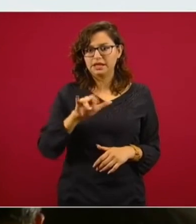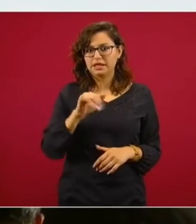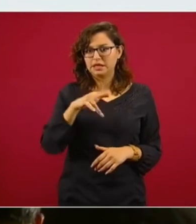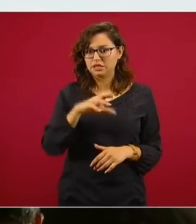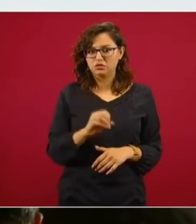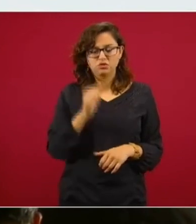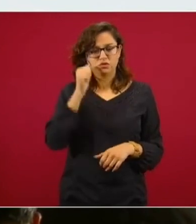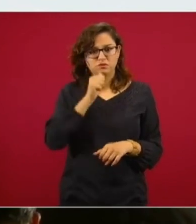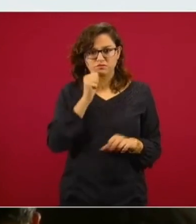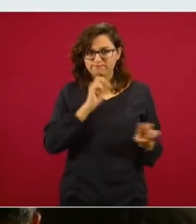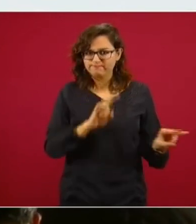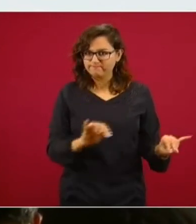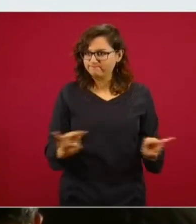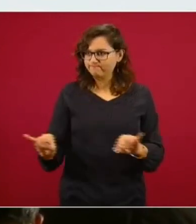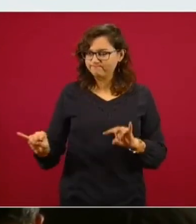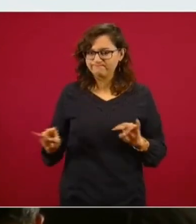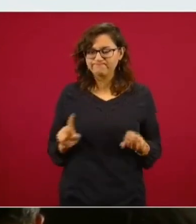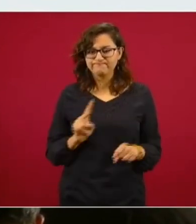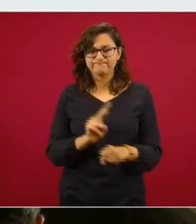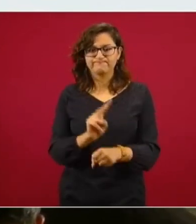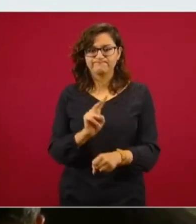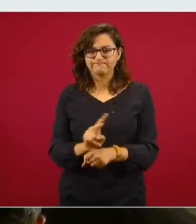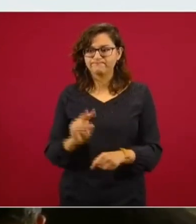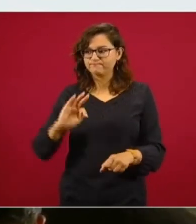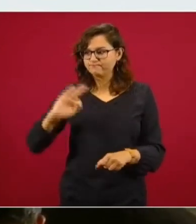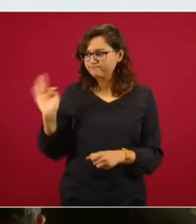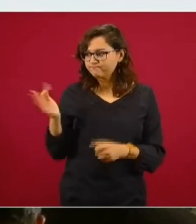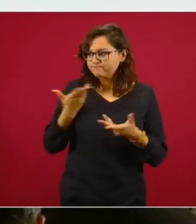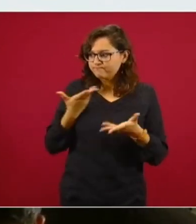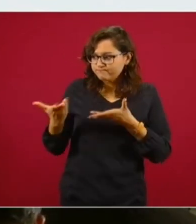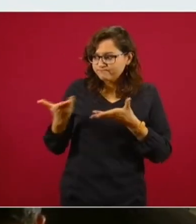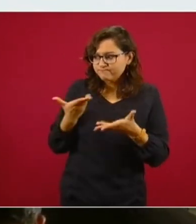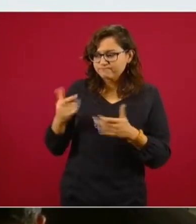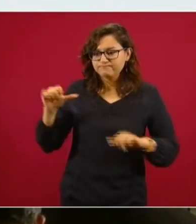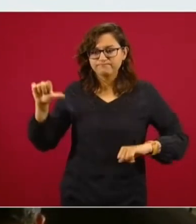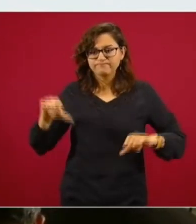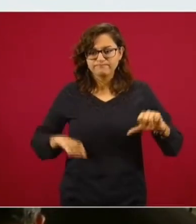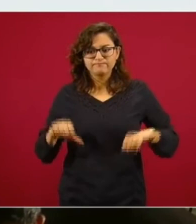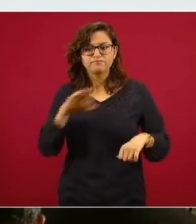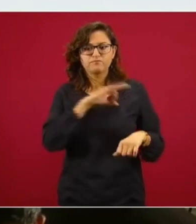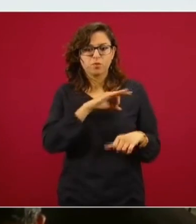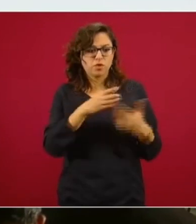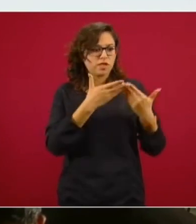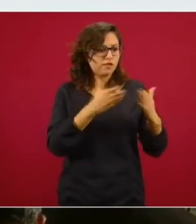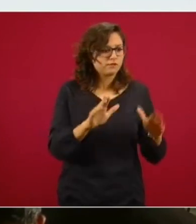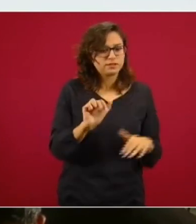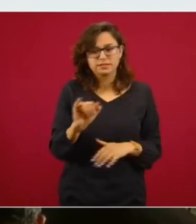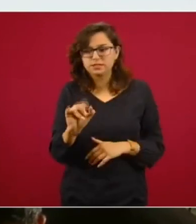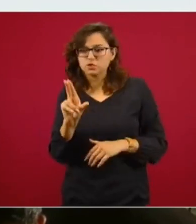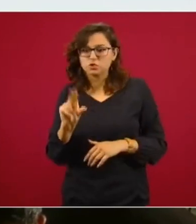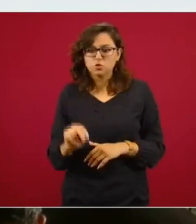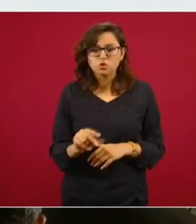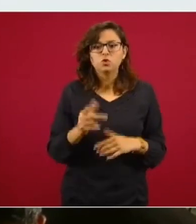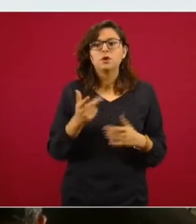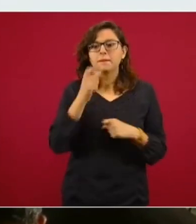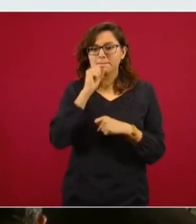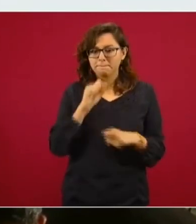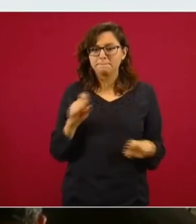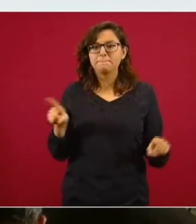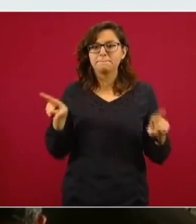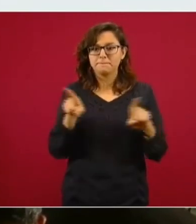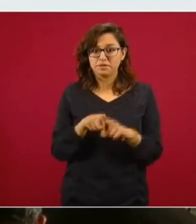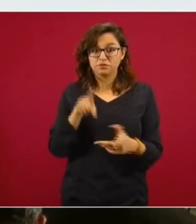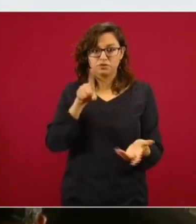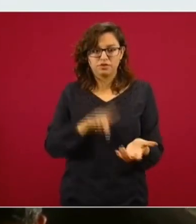mantuvo muy atento para coordinarse con la Federación sobre las actividades que se podían abrir y cuáles no, incluso con detalle